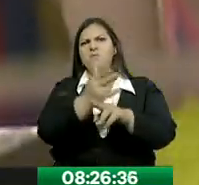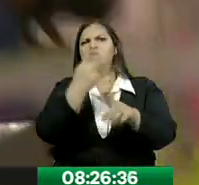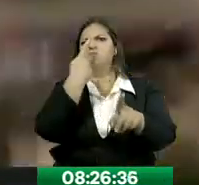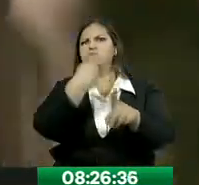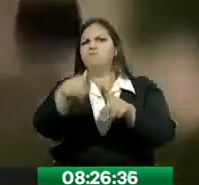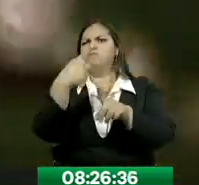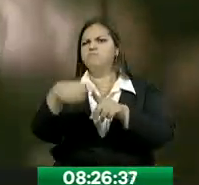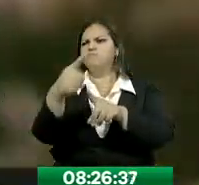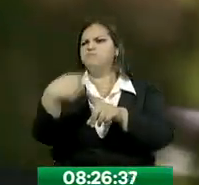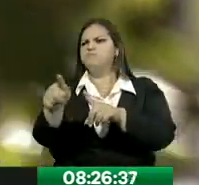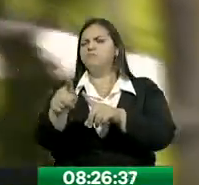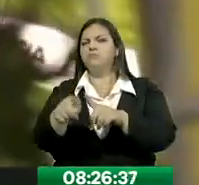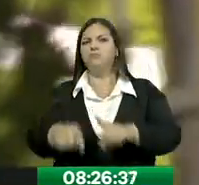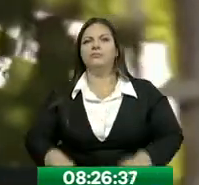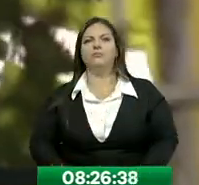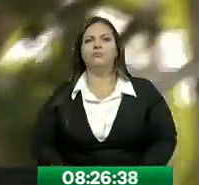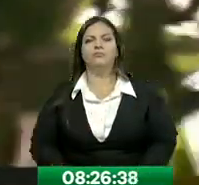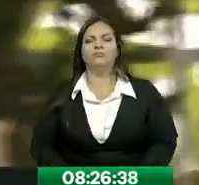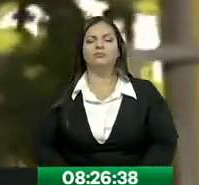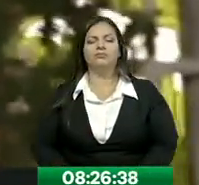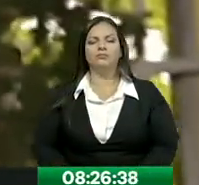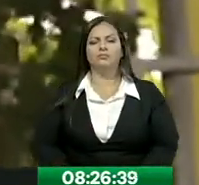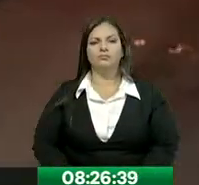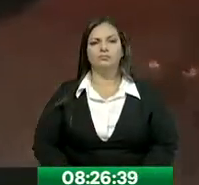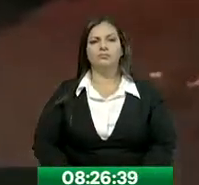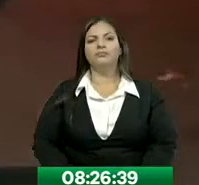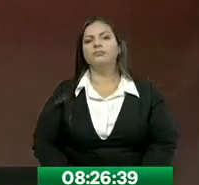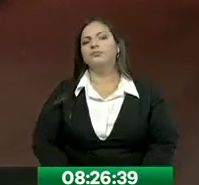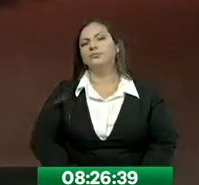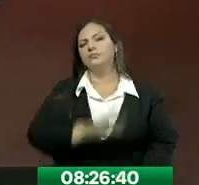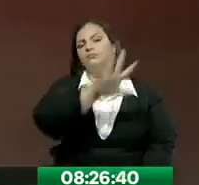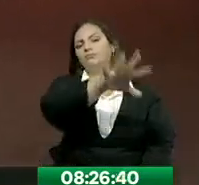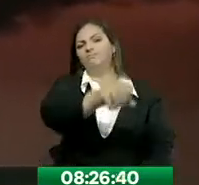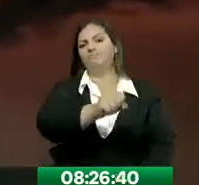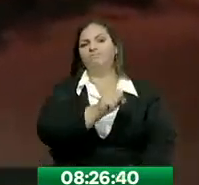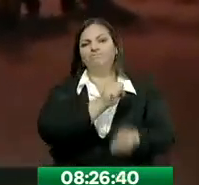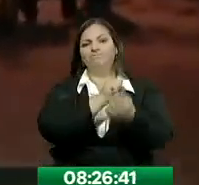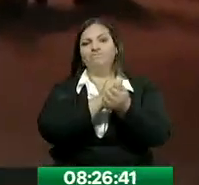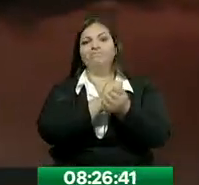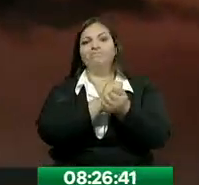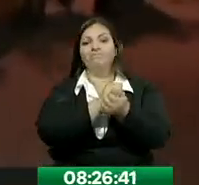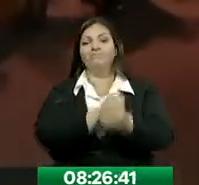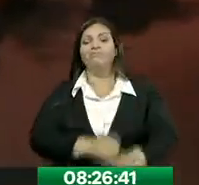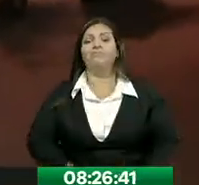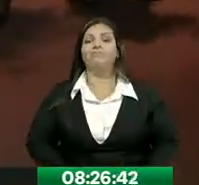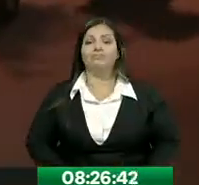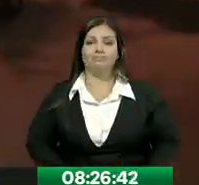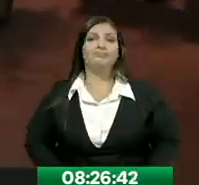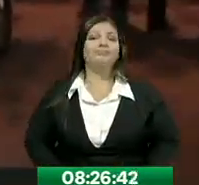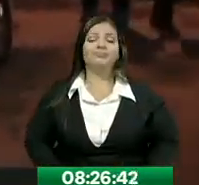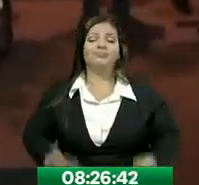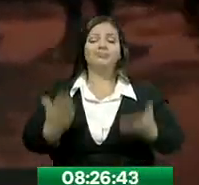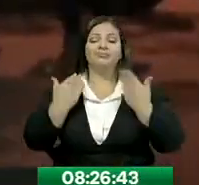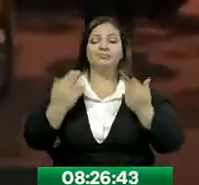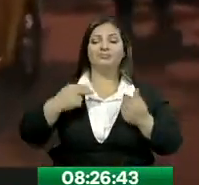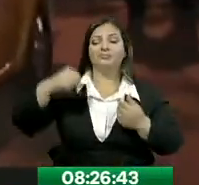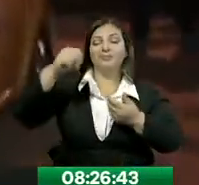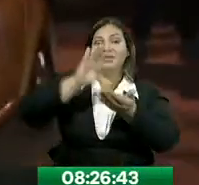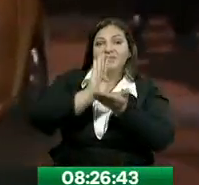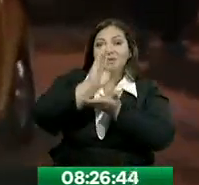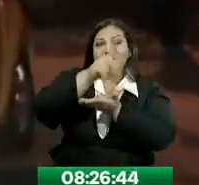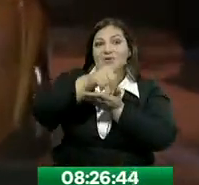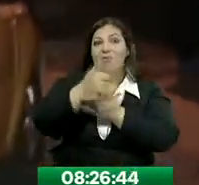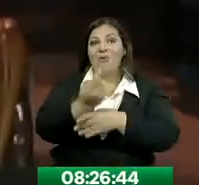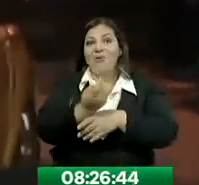fuego. Y así mismo se han aprehendido a 3 personas. La operación tuvo lugar en el bloque 11 de Bastión Popular.